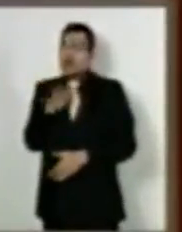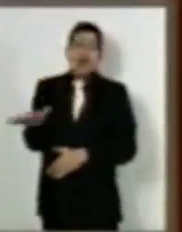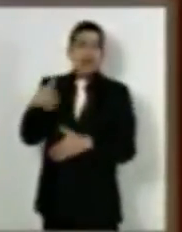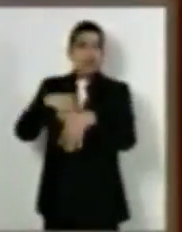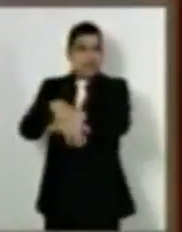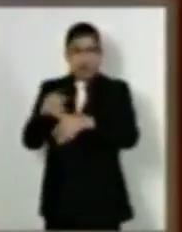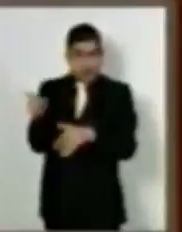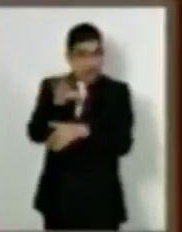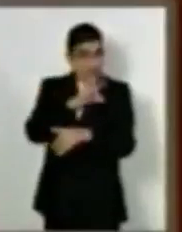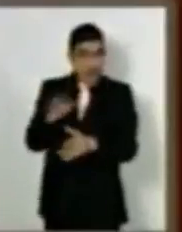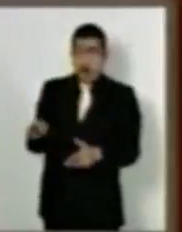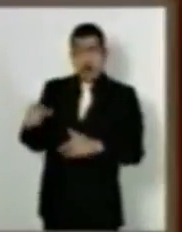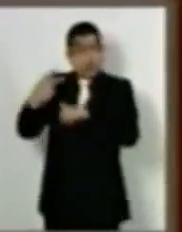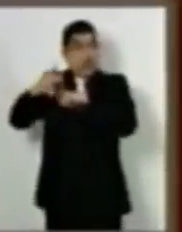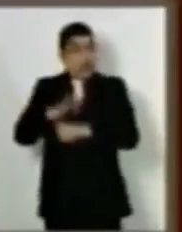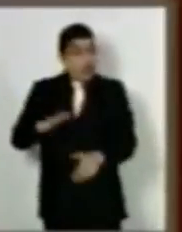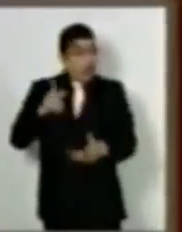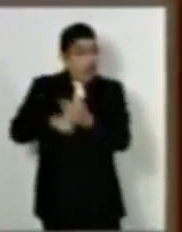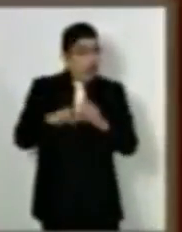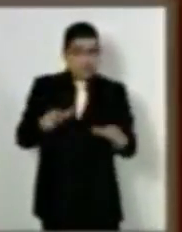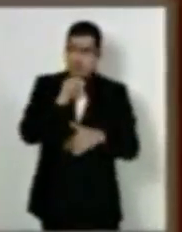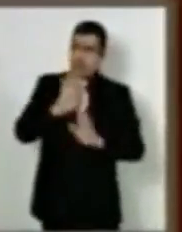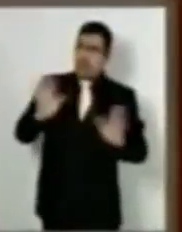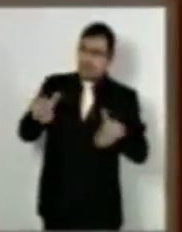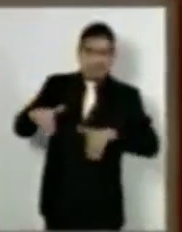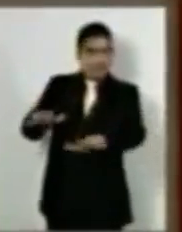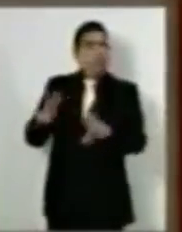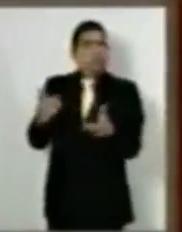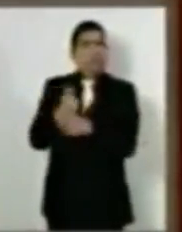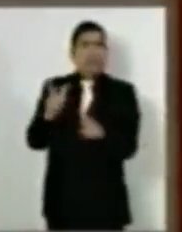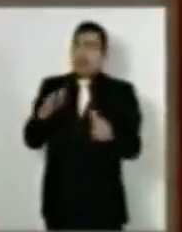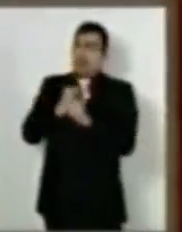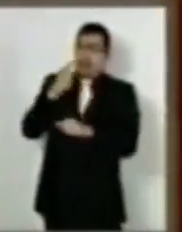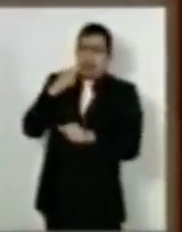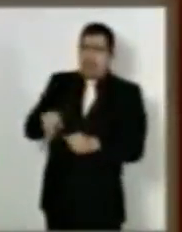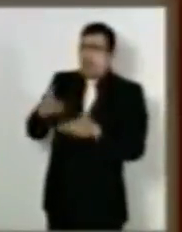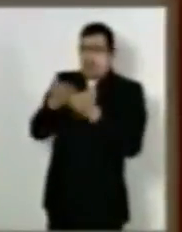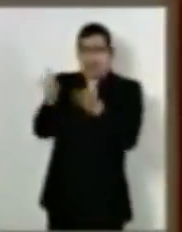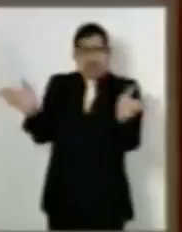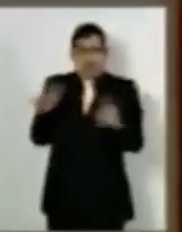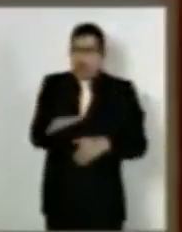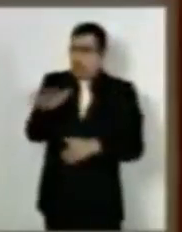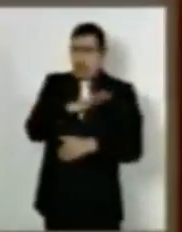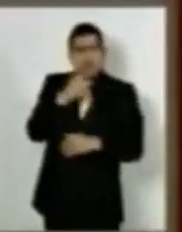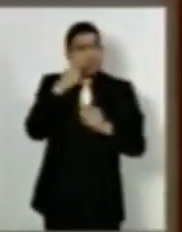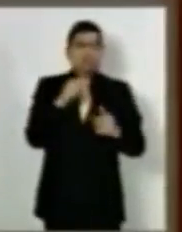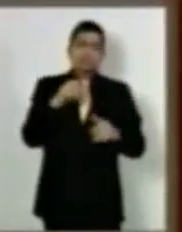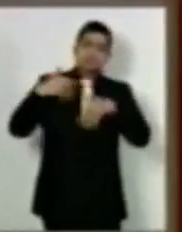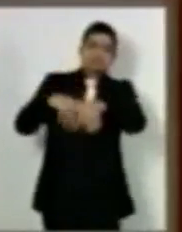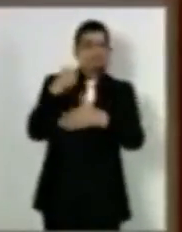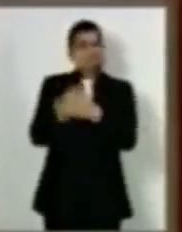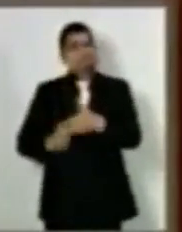serán consideradas como amenazas de la seguridad interior. Lo anterior deja la puerta abierta para que las